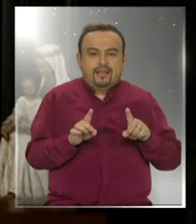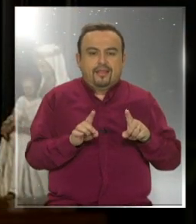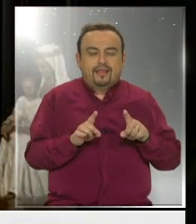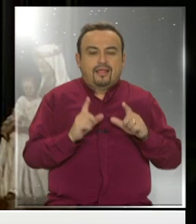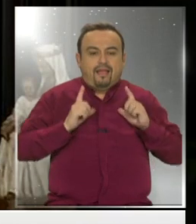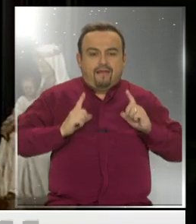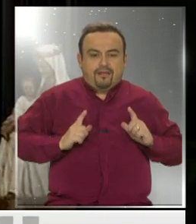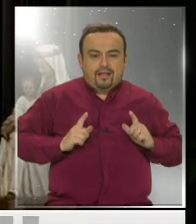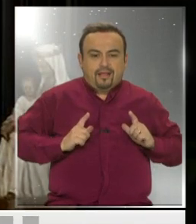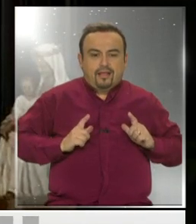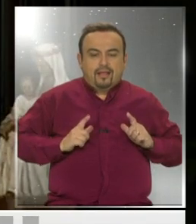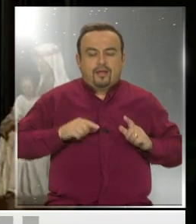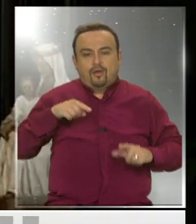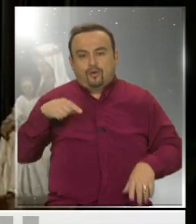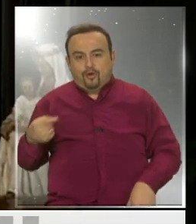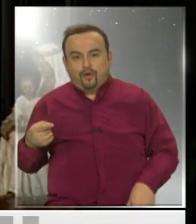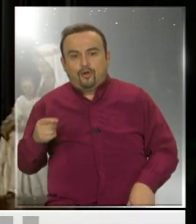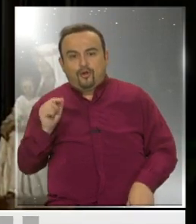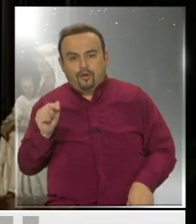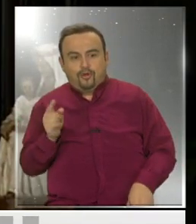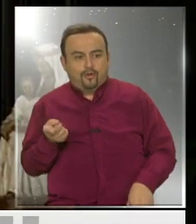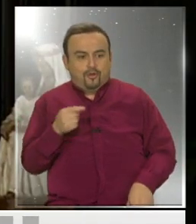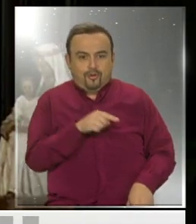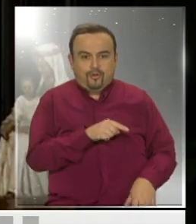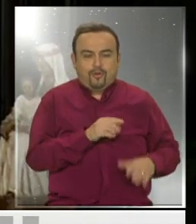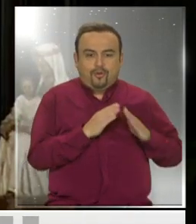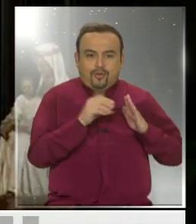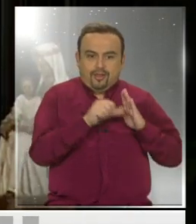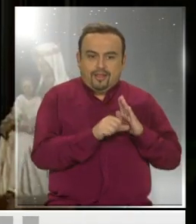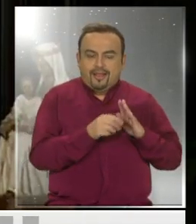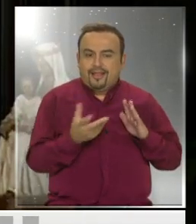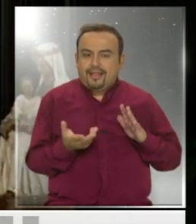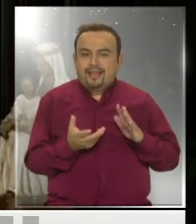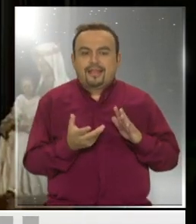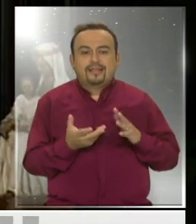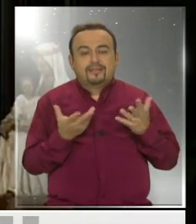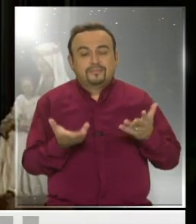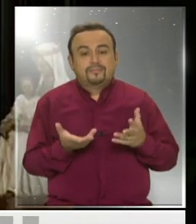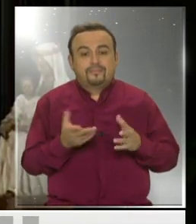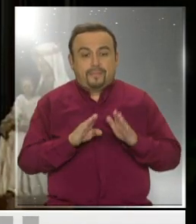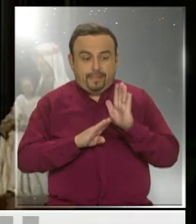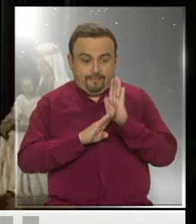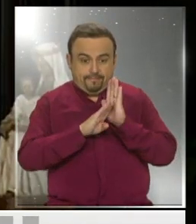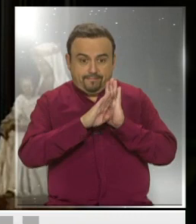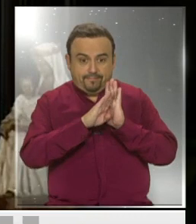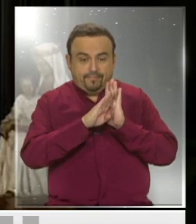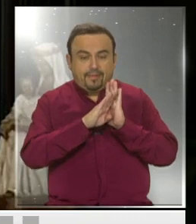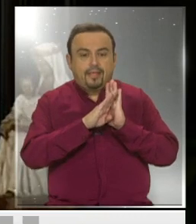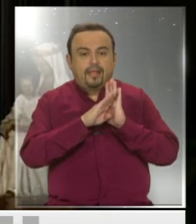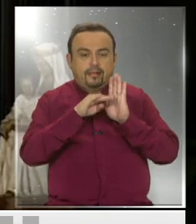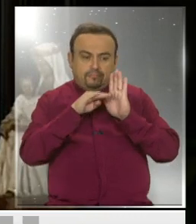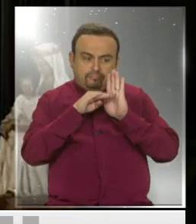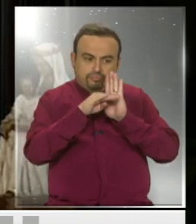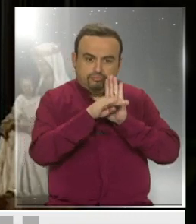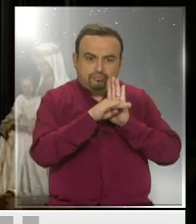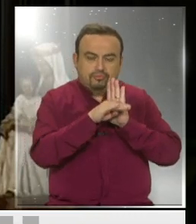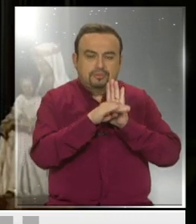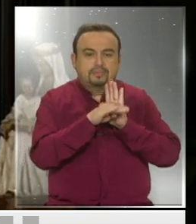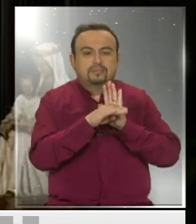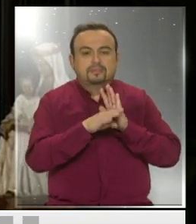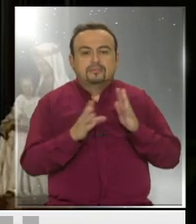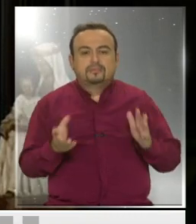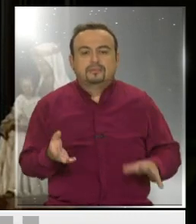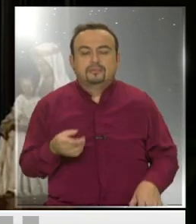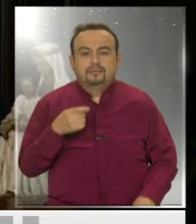vacaciones como responden los bochófilos entonces la esperanza es que las curvas se vayan aplanando y que de